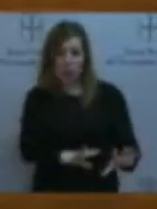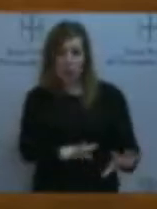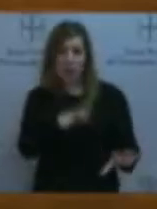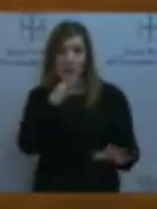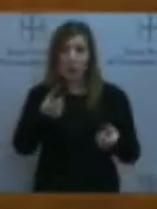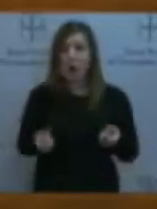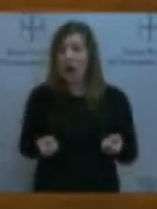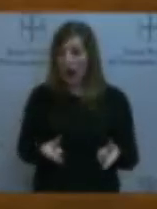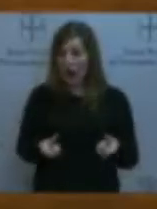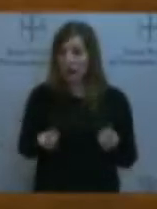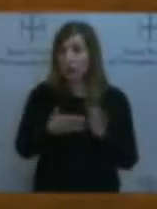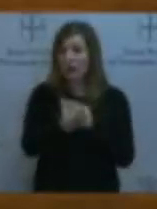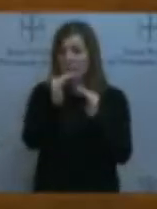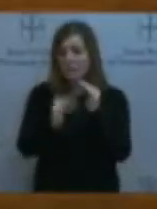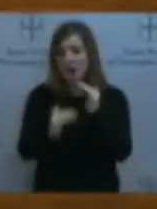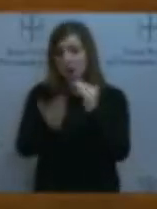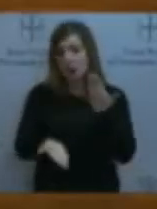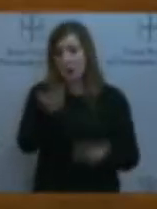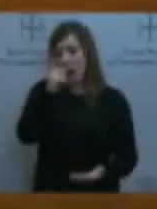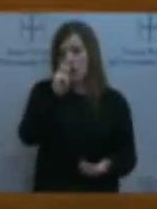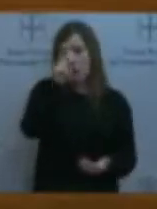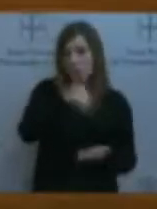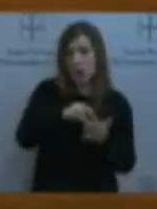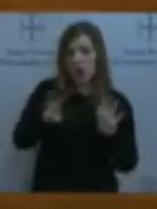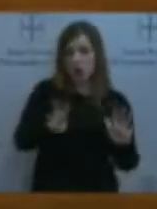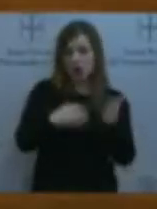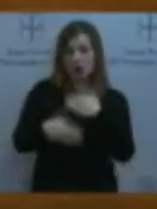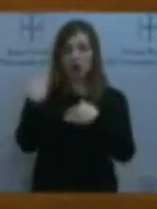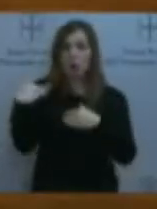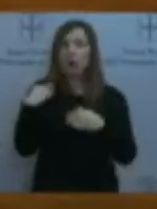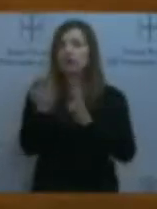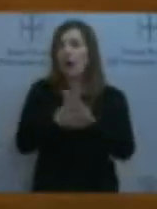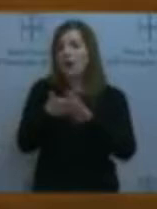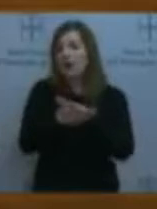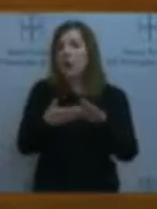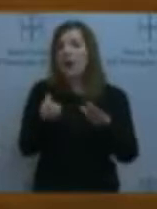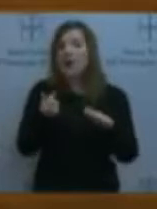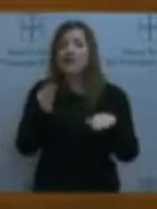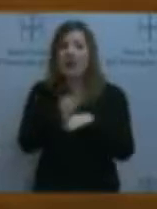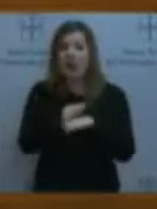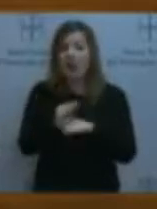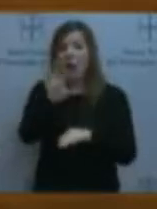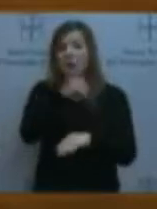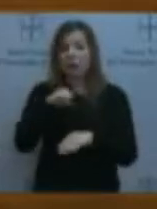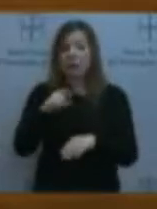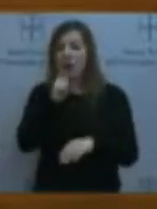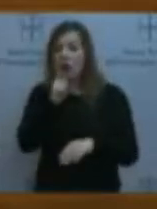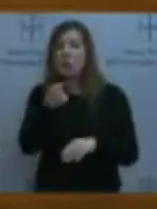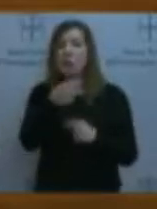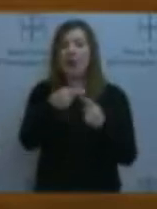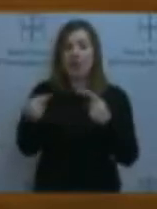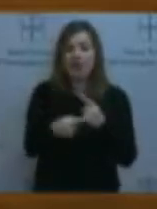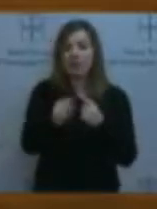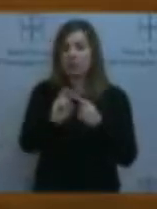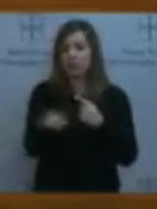siendo muy inferior incluso al de 2008. Podríamos hablar de cómo se utiliza la financiación autonómica, la regla de gasto, el déficit.